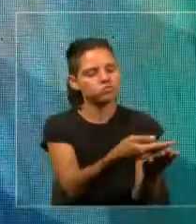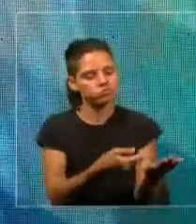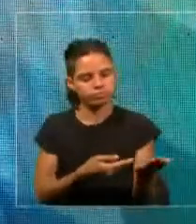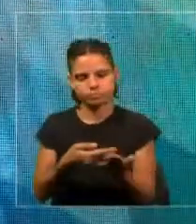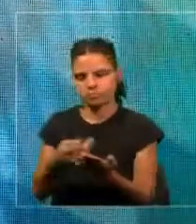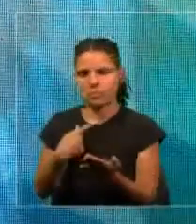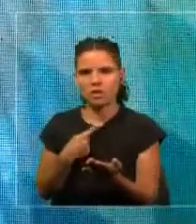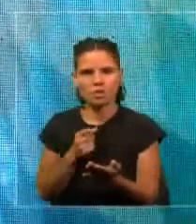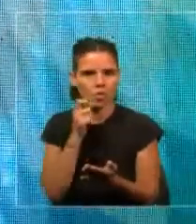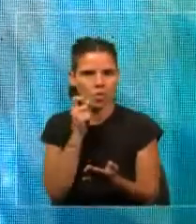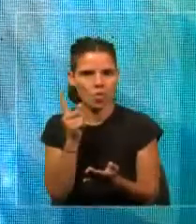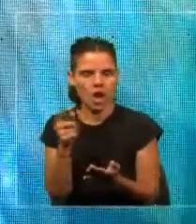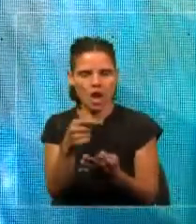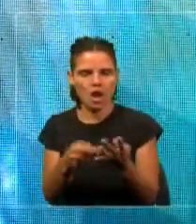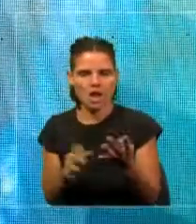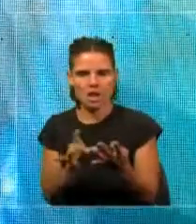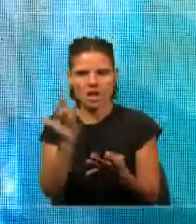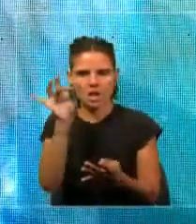autodeterminarnos.